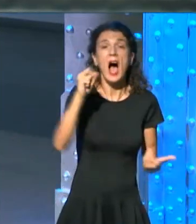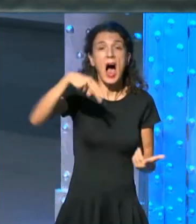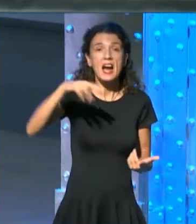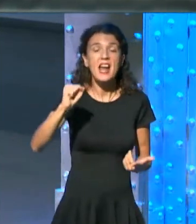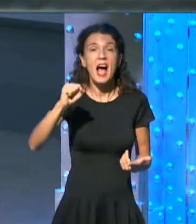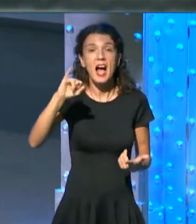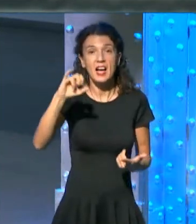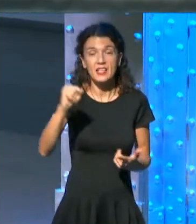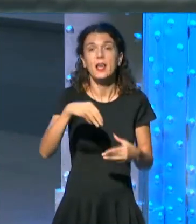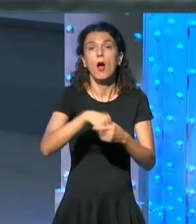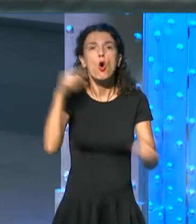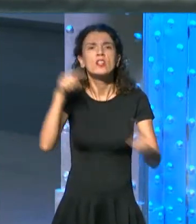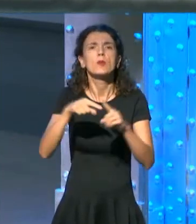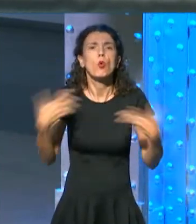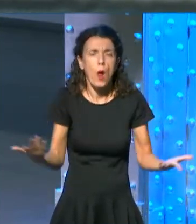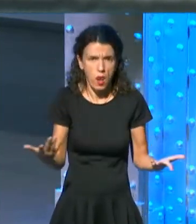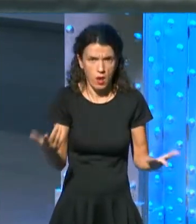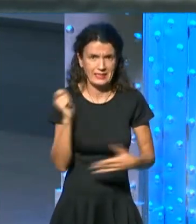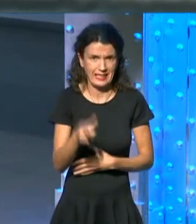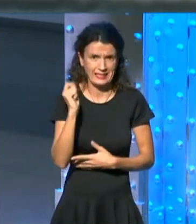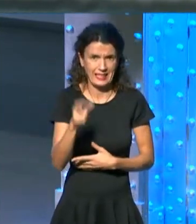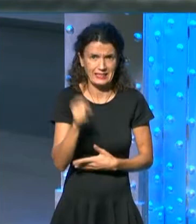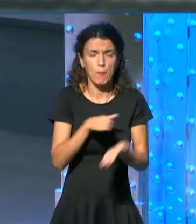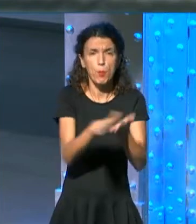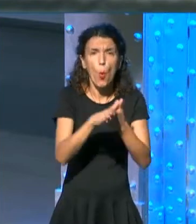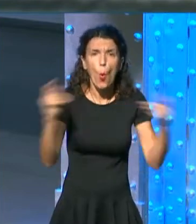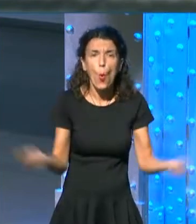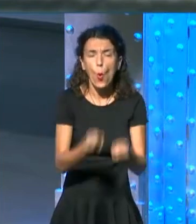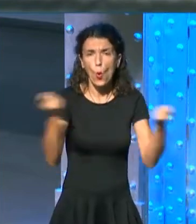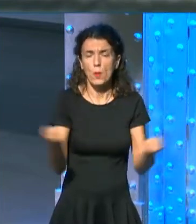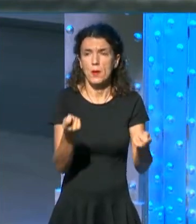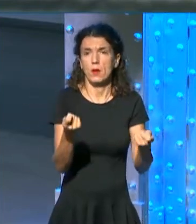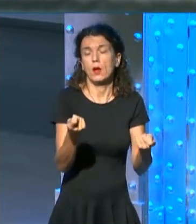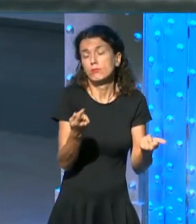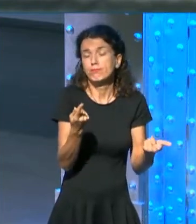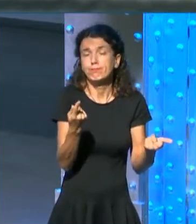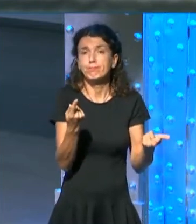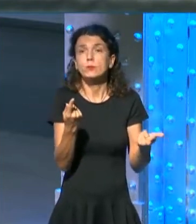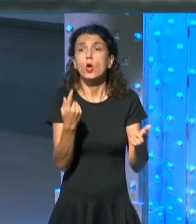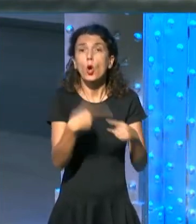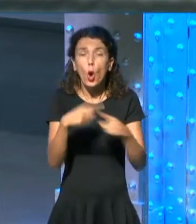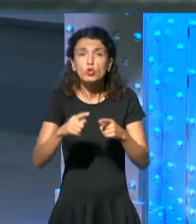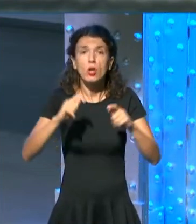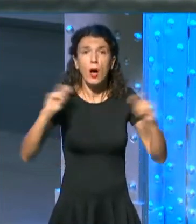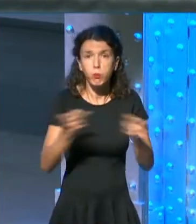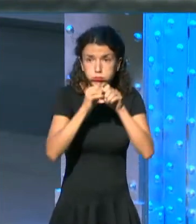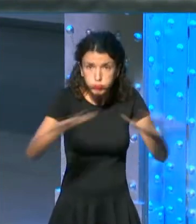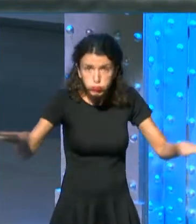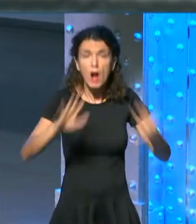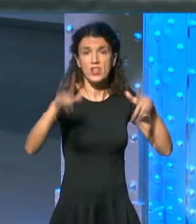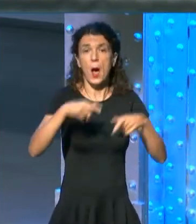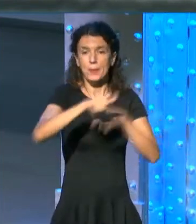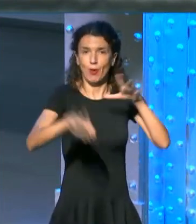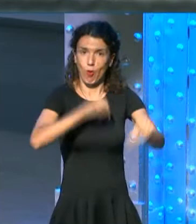Multimedia nuestro afán y objetivo constantemente es publicar todo lo que vemos, no nos engañemos, que vende y que tiene nicho de